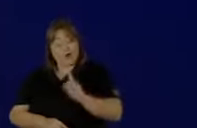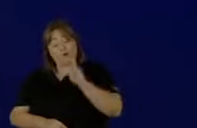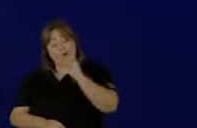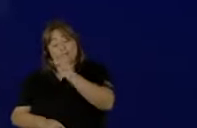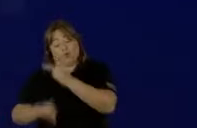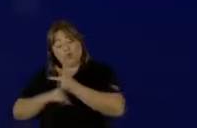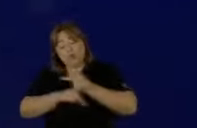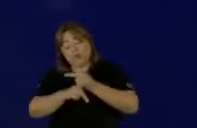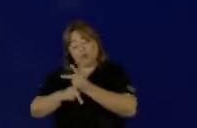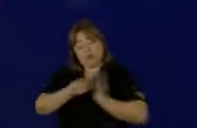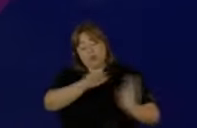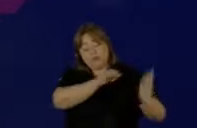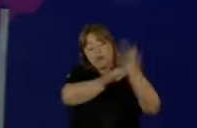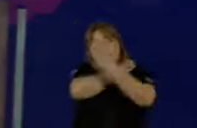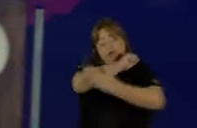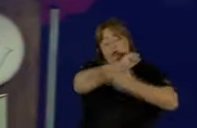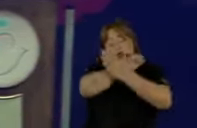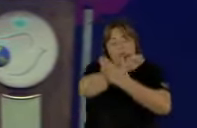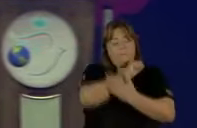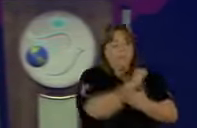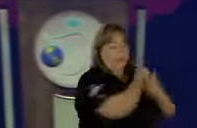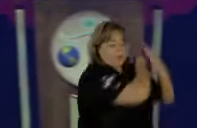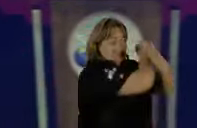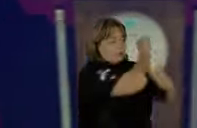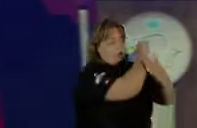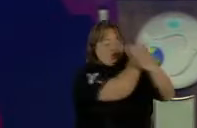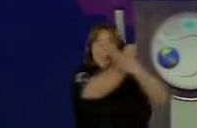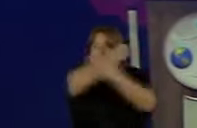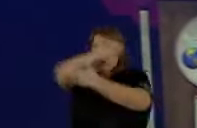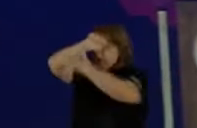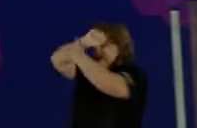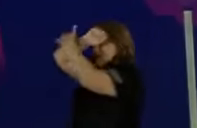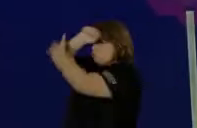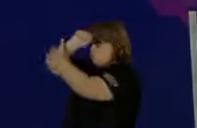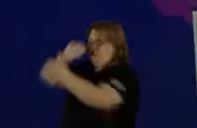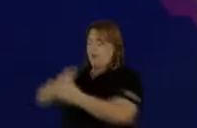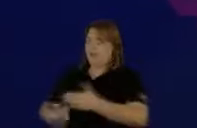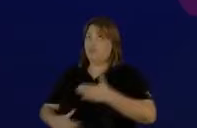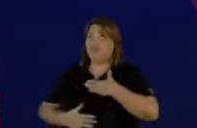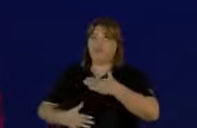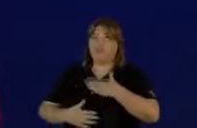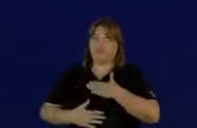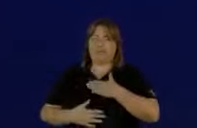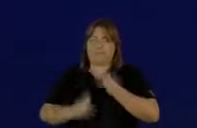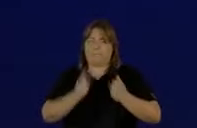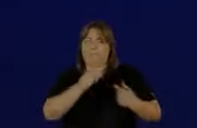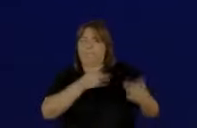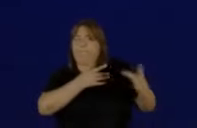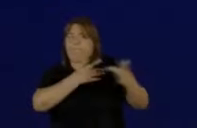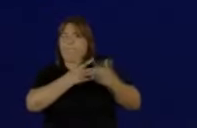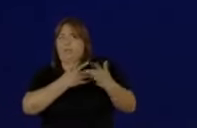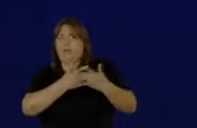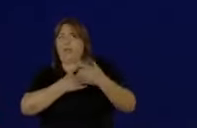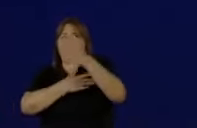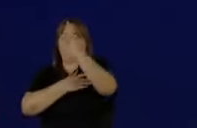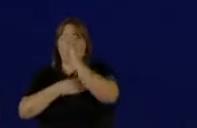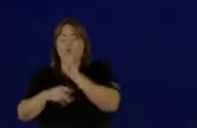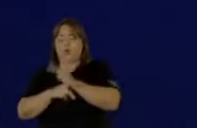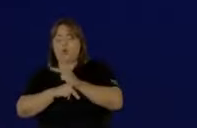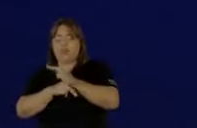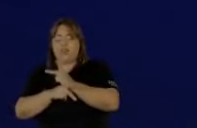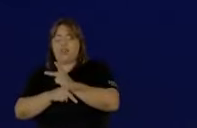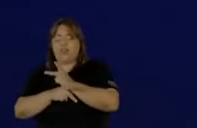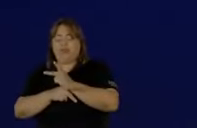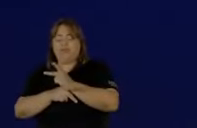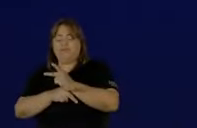tu sombra a tu mano derecha. El sol no te fatigará de día ni la luna de noche. Jehová te guardará de todo mal,